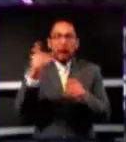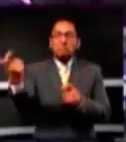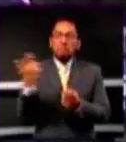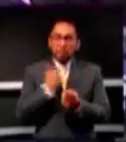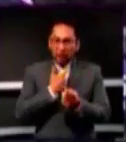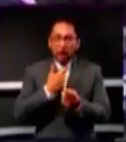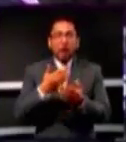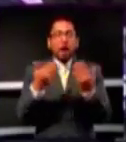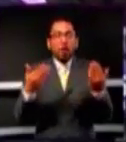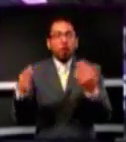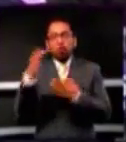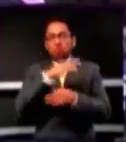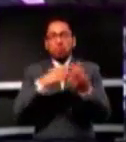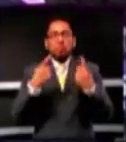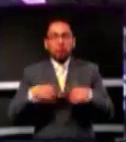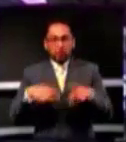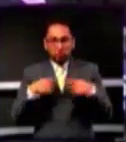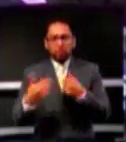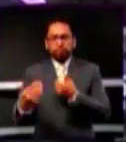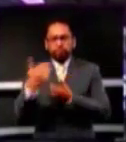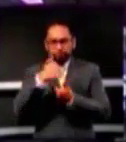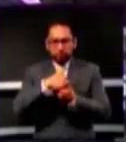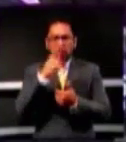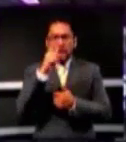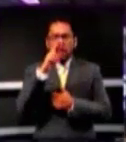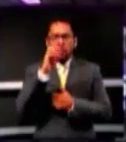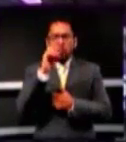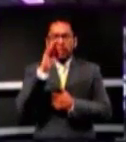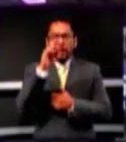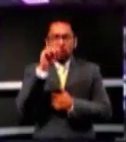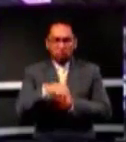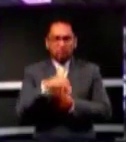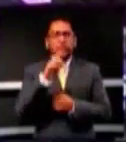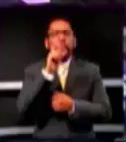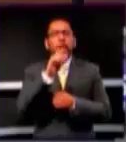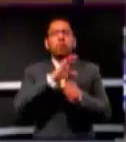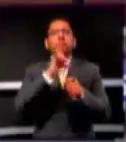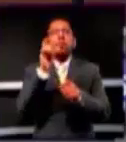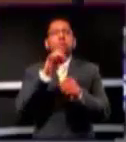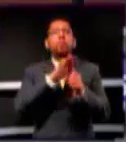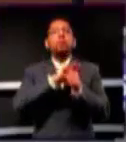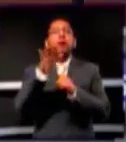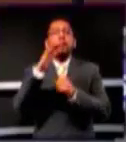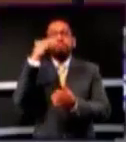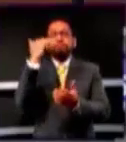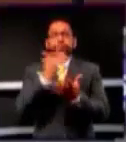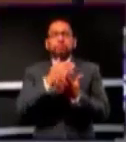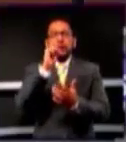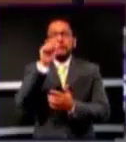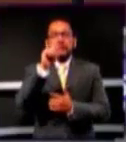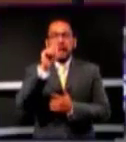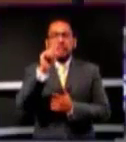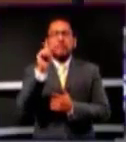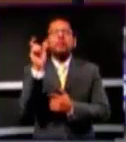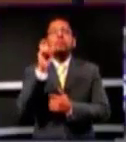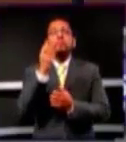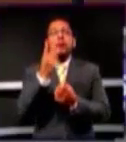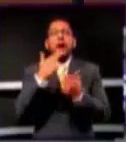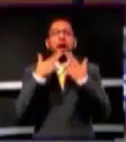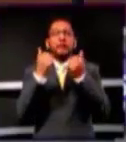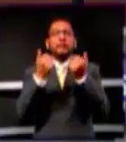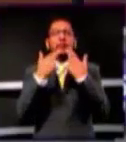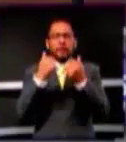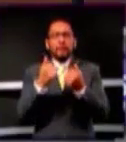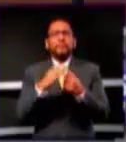devolución, pues a todos los invitamos a la PRODECON para que asistan con nosotros. Y ¿cuál es el plazo máximo que está ofreciendo el SAT en este caso? El SAT te